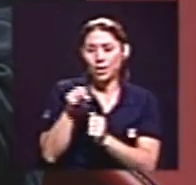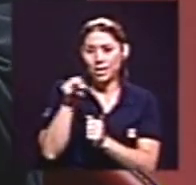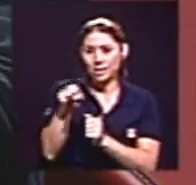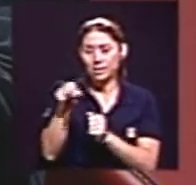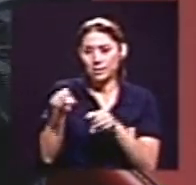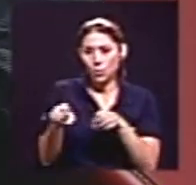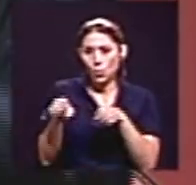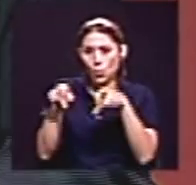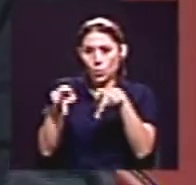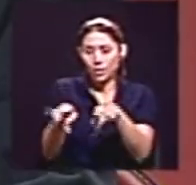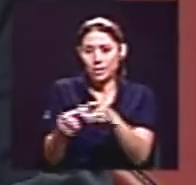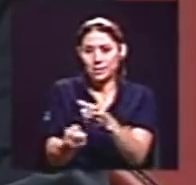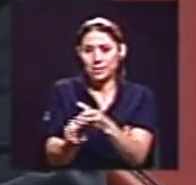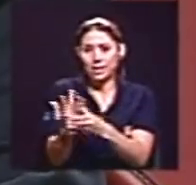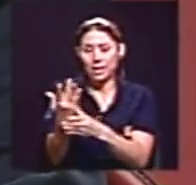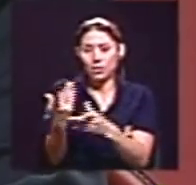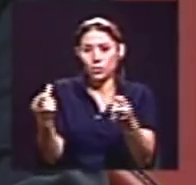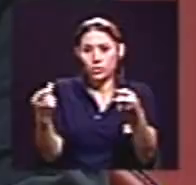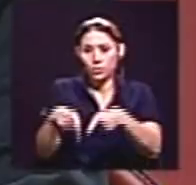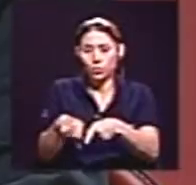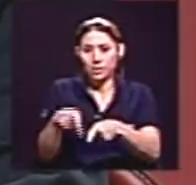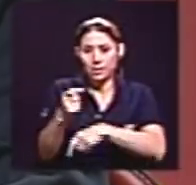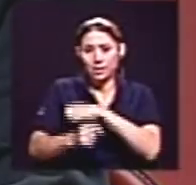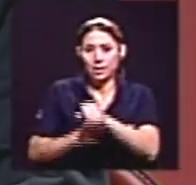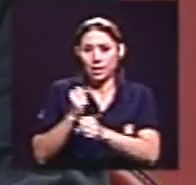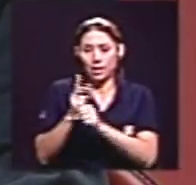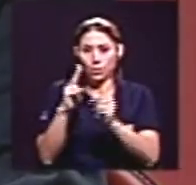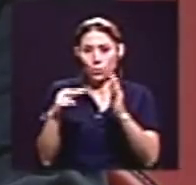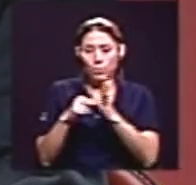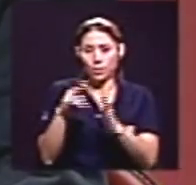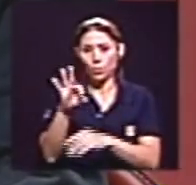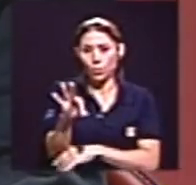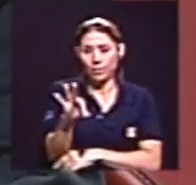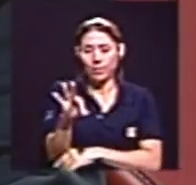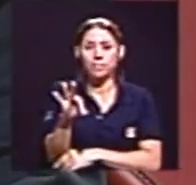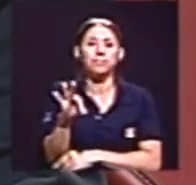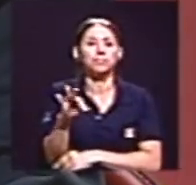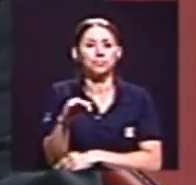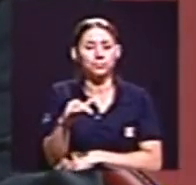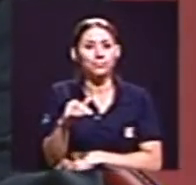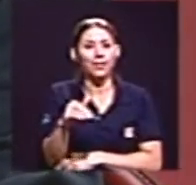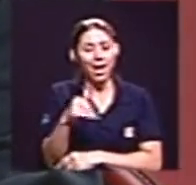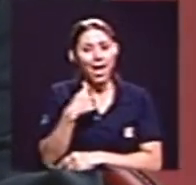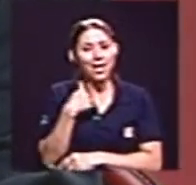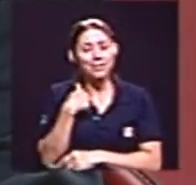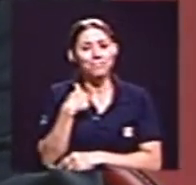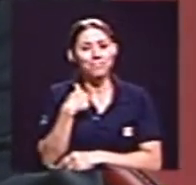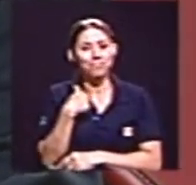creando la circunstancia de 2009, había una sonrisa